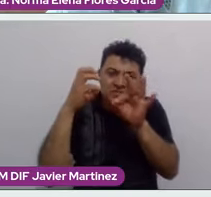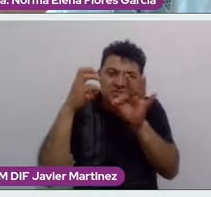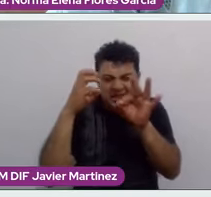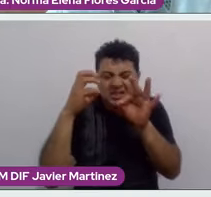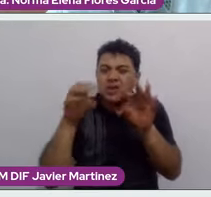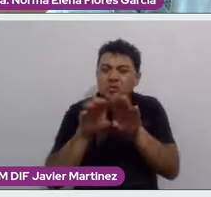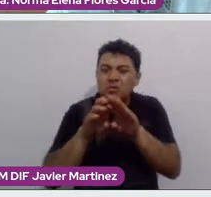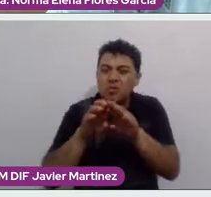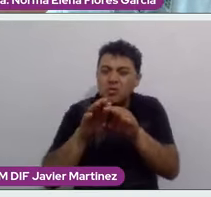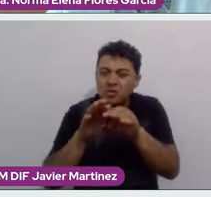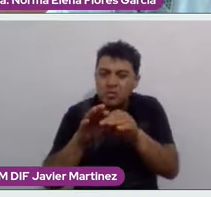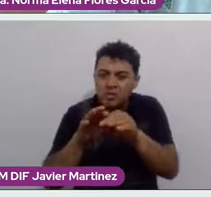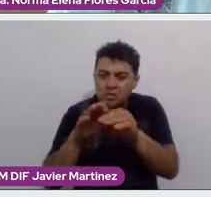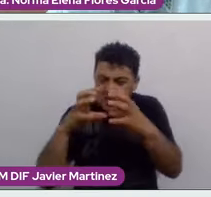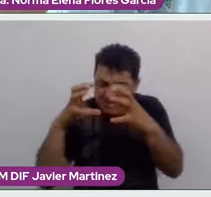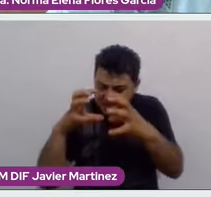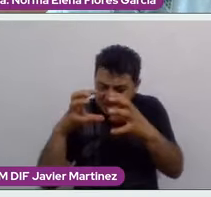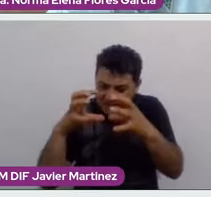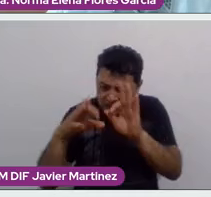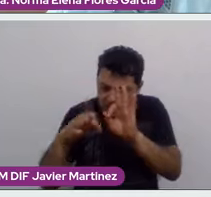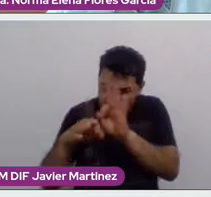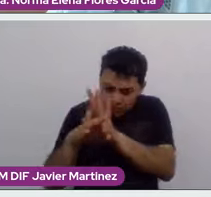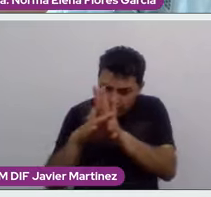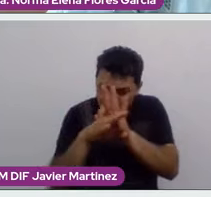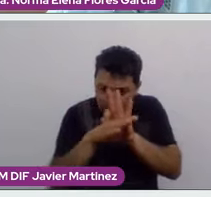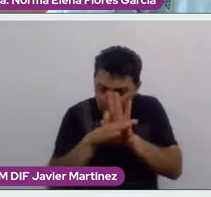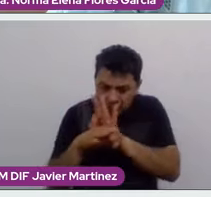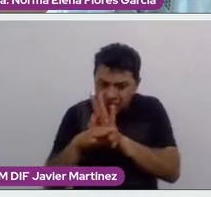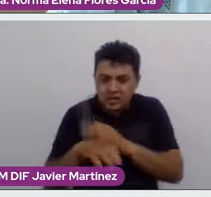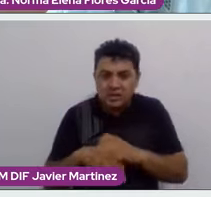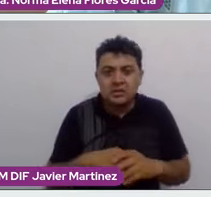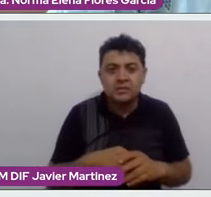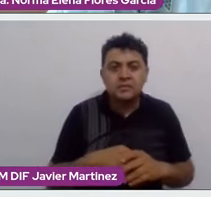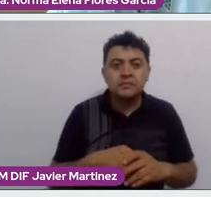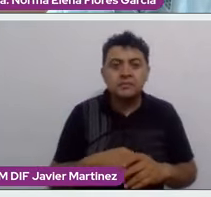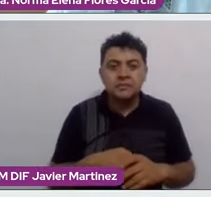muchas citocinas que lisan las bacterias. Por eso no, tampoco es bueno